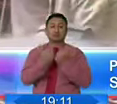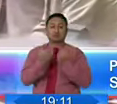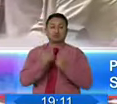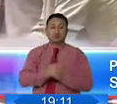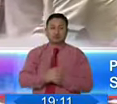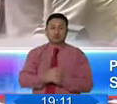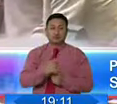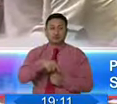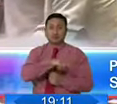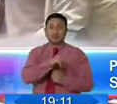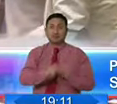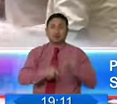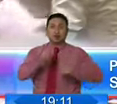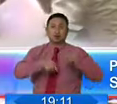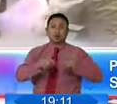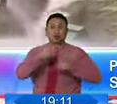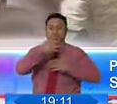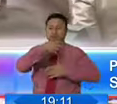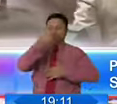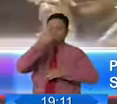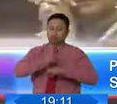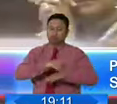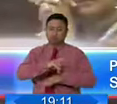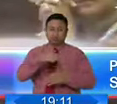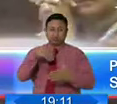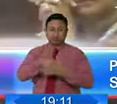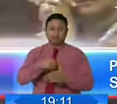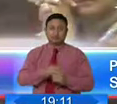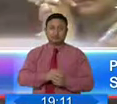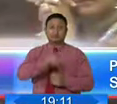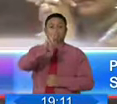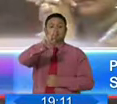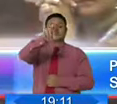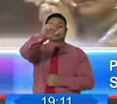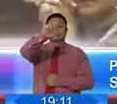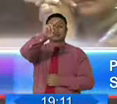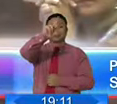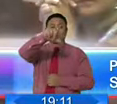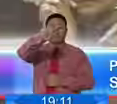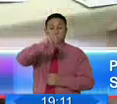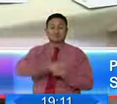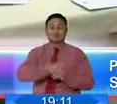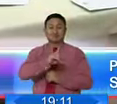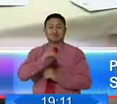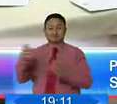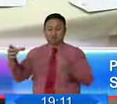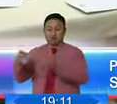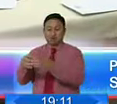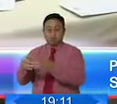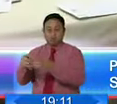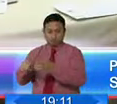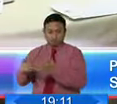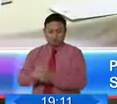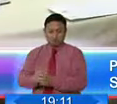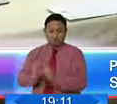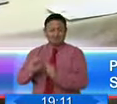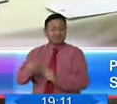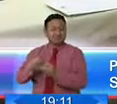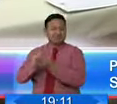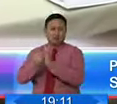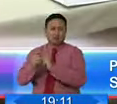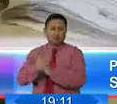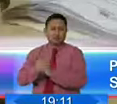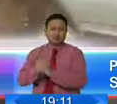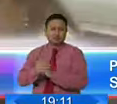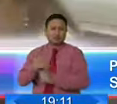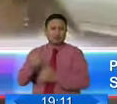las molestias que esta situación había causado. Raúl Tello pedía enérgicamente que esa comisión debía ser reestructurada para